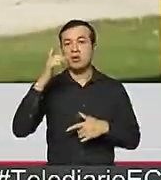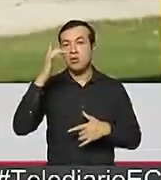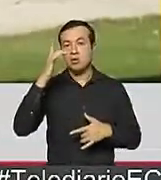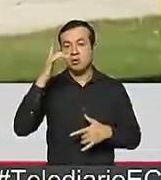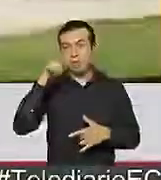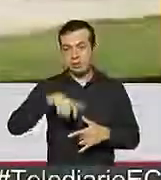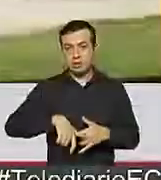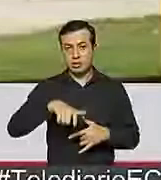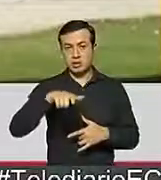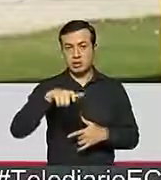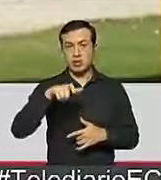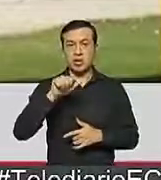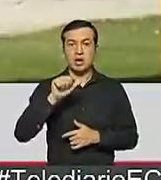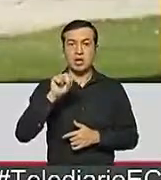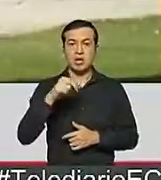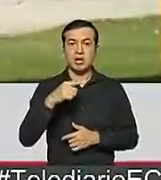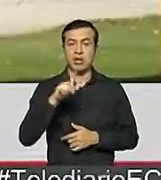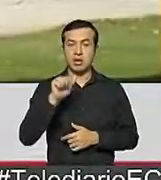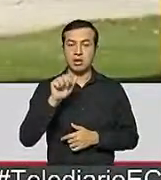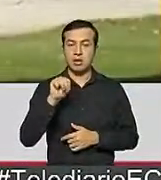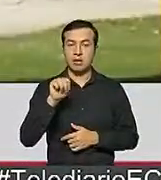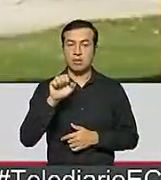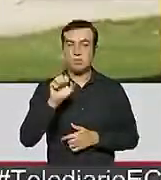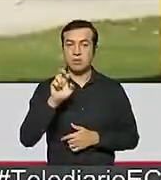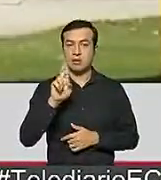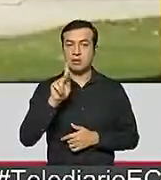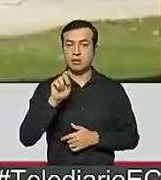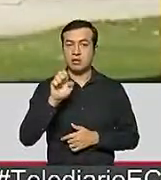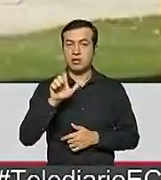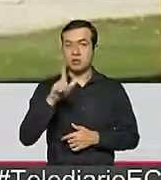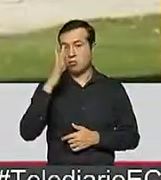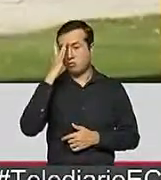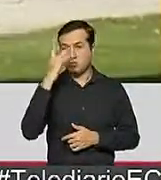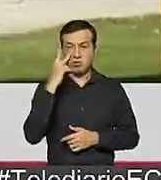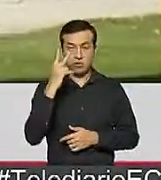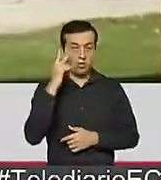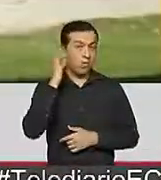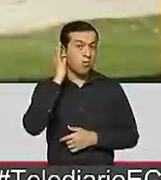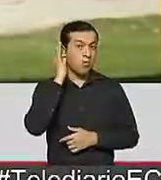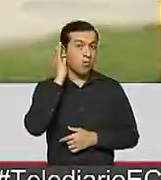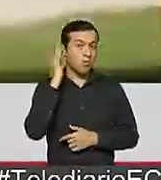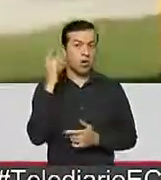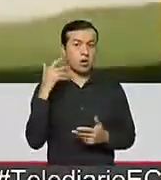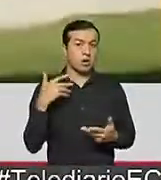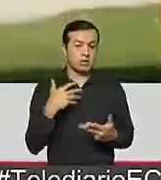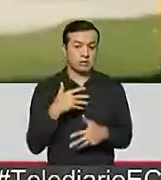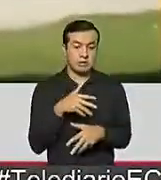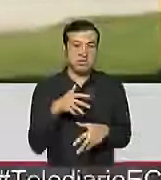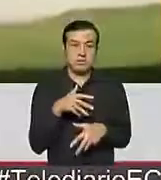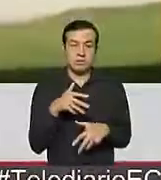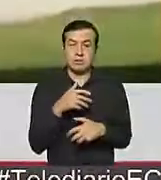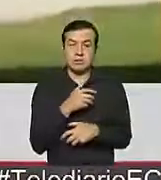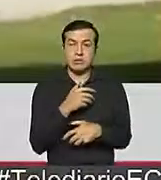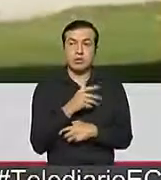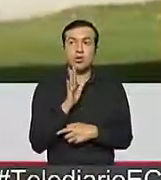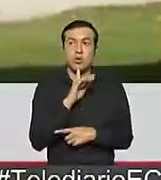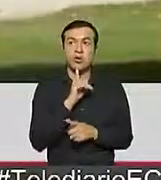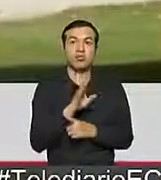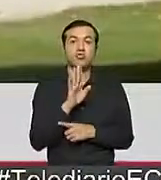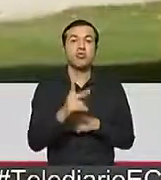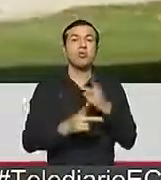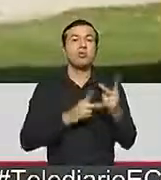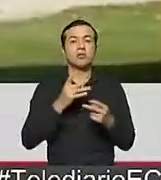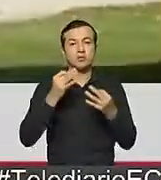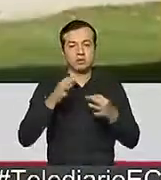alemana Angela Merkel, luego de que los medios registraran a la funcionaria con incontrolables temblores durante su